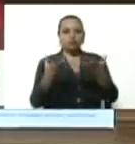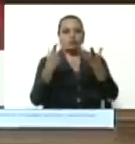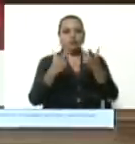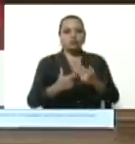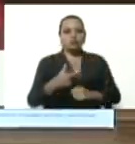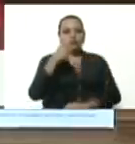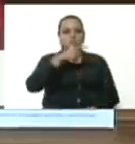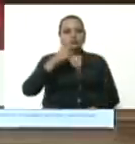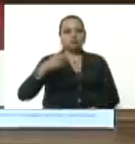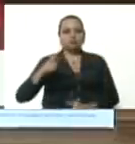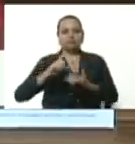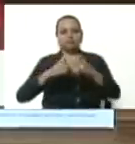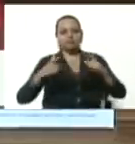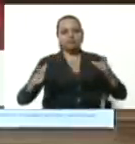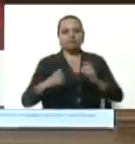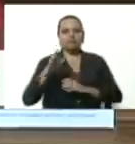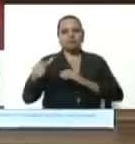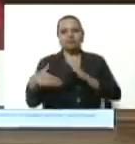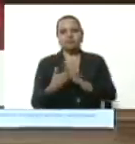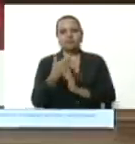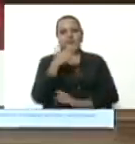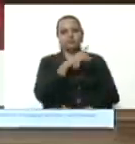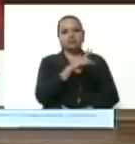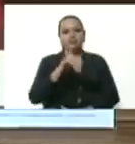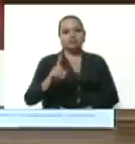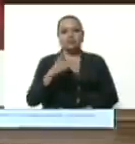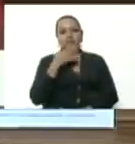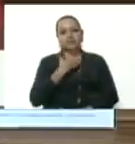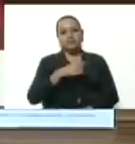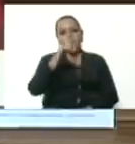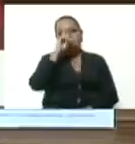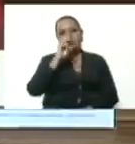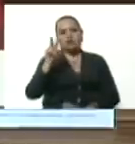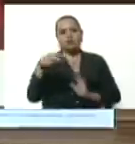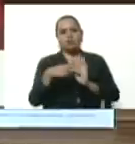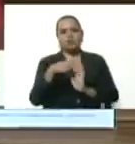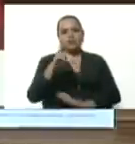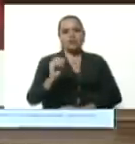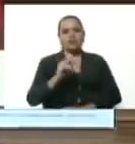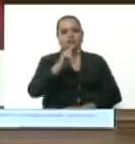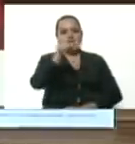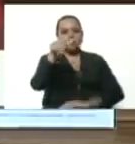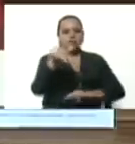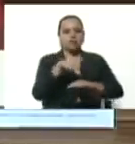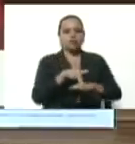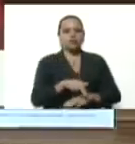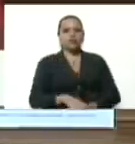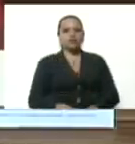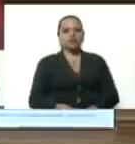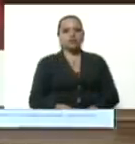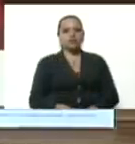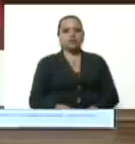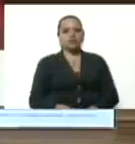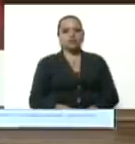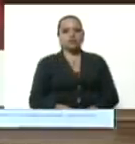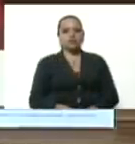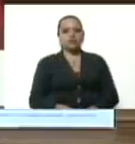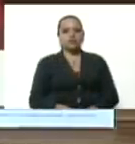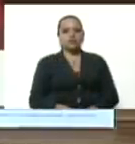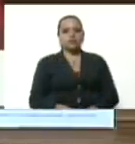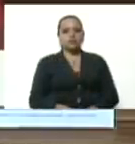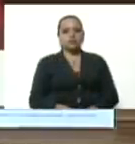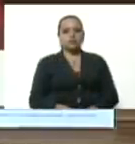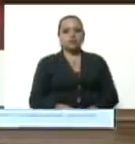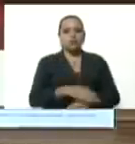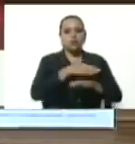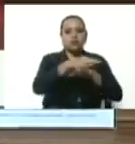población general hasta el 31 de diciembre de 2020 a nivel nacional, entidad, municipio